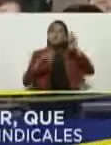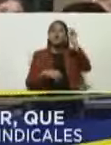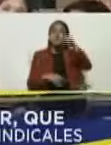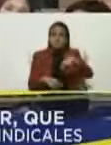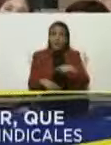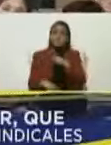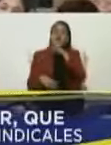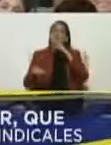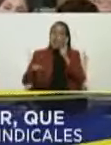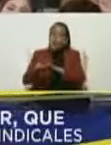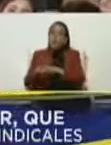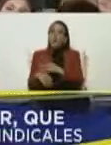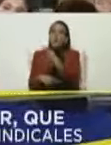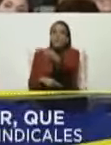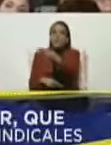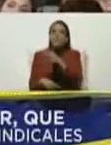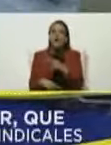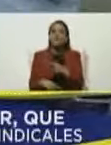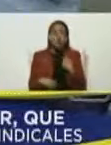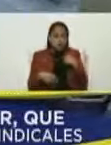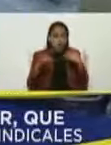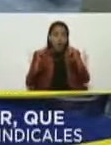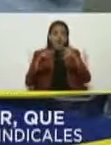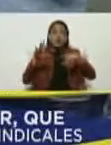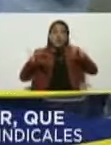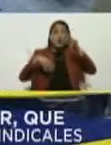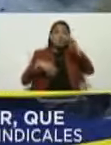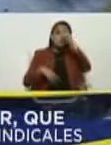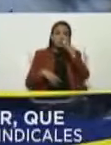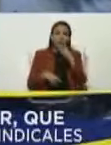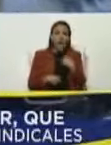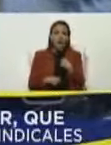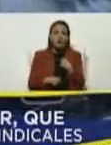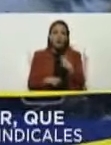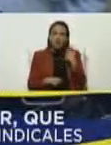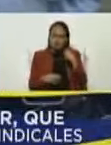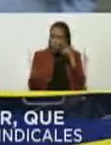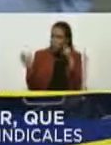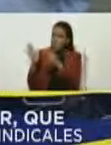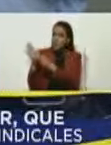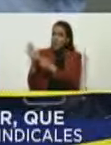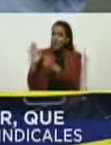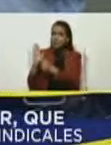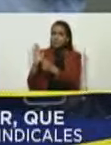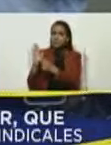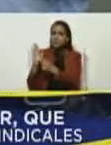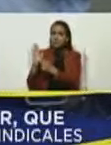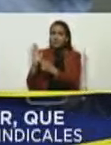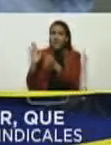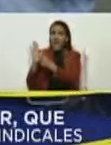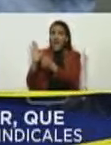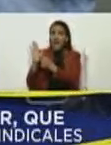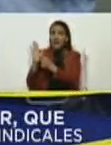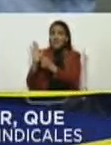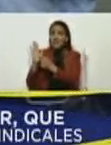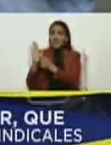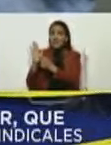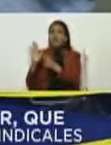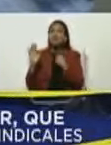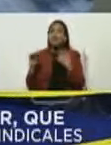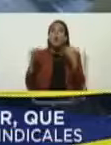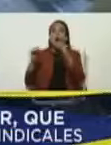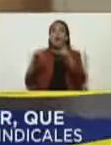culpable, a los 12 años. Y yo me veo aquí, Román, aquí estoy más grande, aquí ya tenía 4 años más,